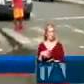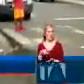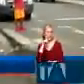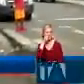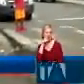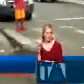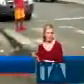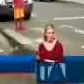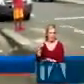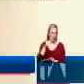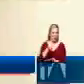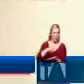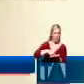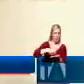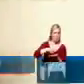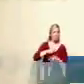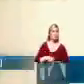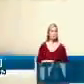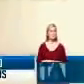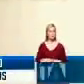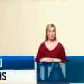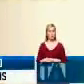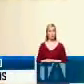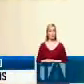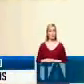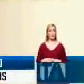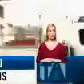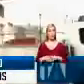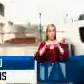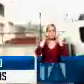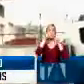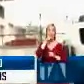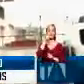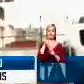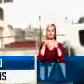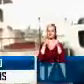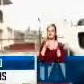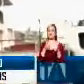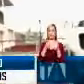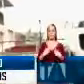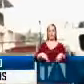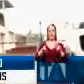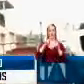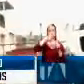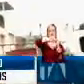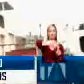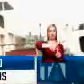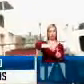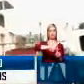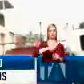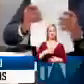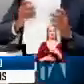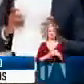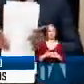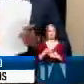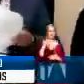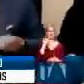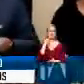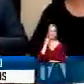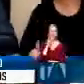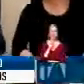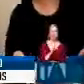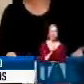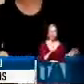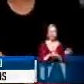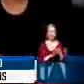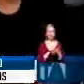Hasta el Comité de Trabajadores de CNEL aplaude la intervención de la empresa pública, que tiene cifras positivas, pero que avanza en medio de irregularidades.